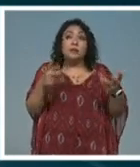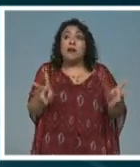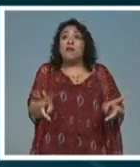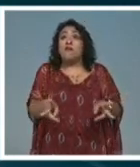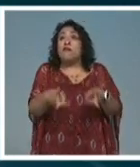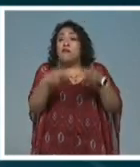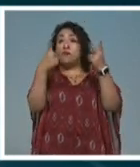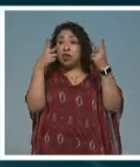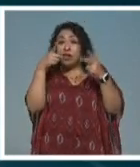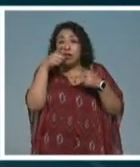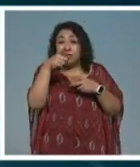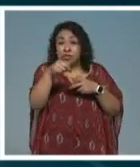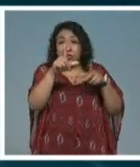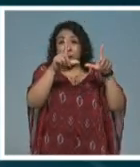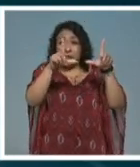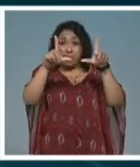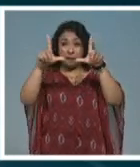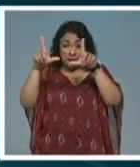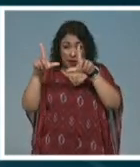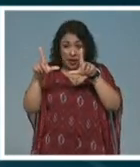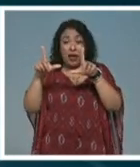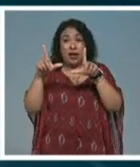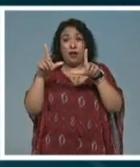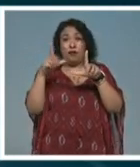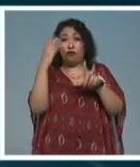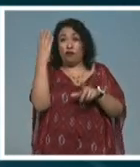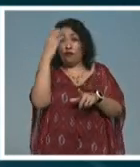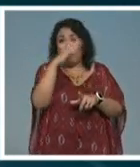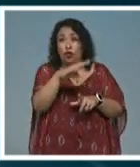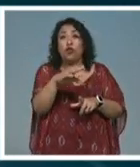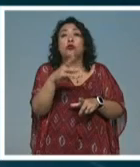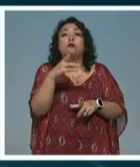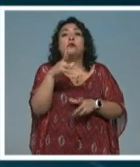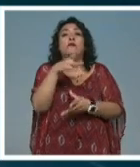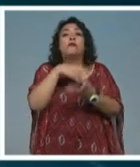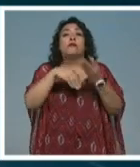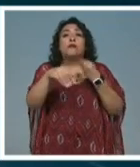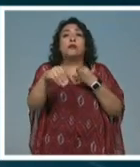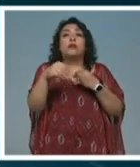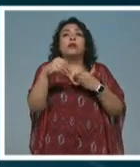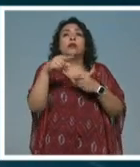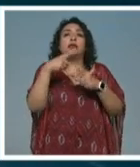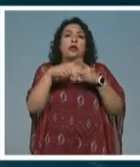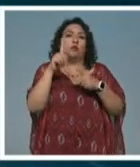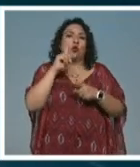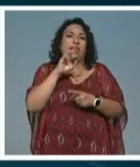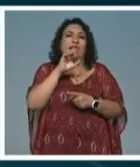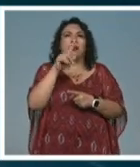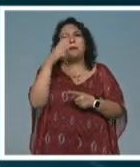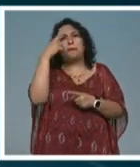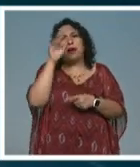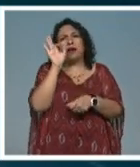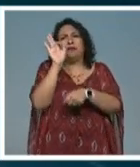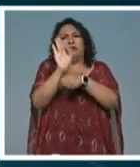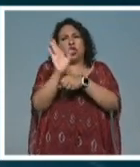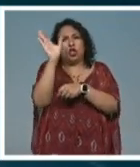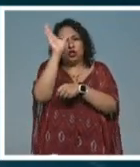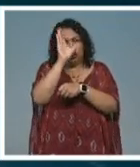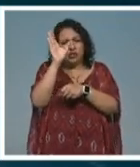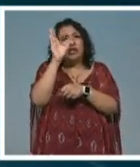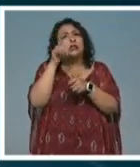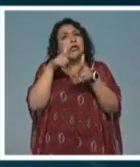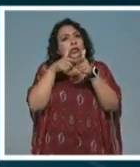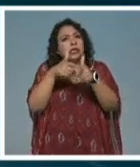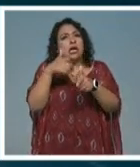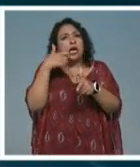venta de estas piezas, de reproducciones de estas piezas, se va a utilizar por Elidet Fernández, por Movimiento Conciencia, para